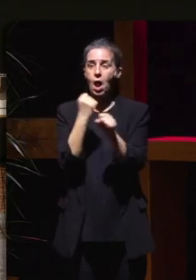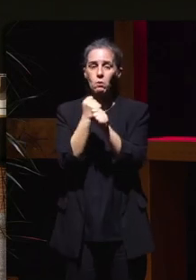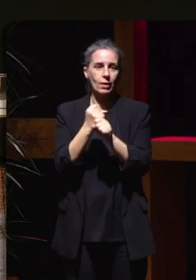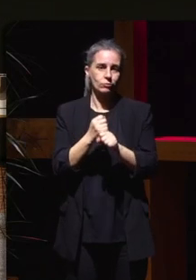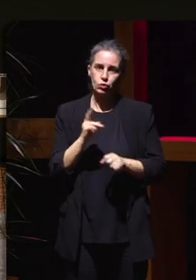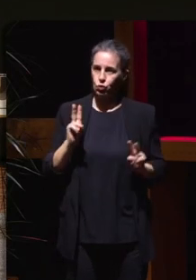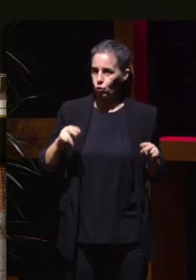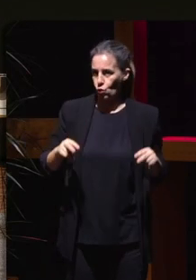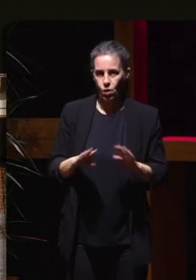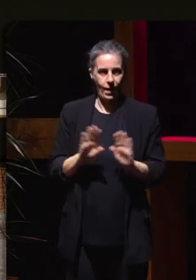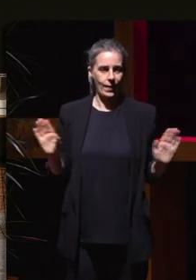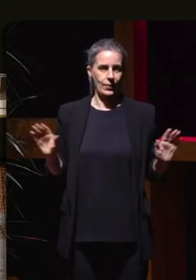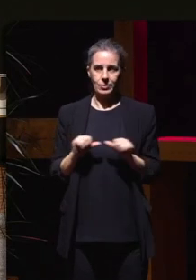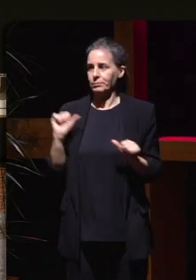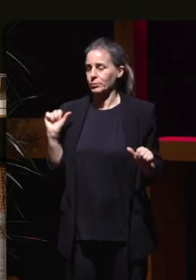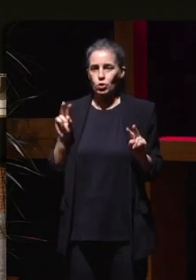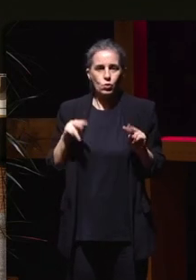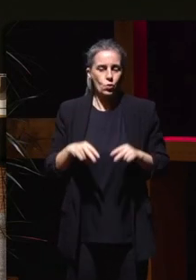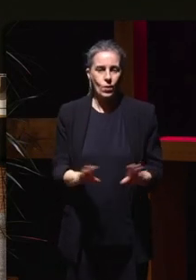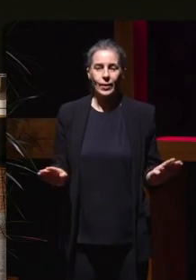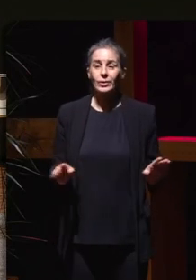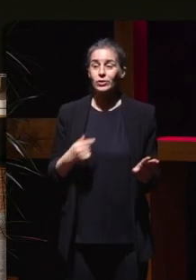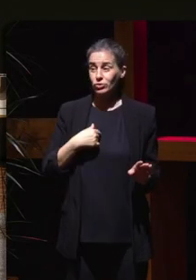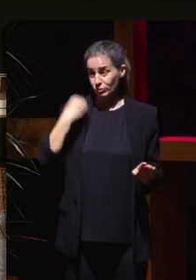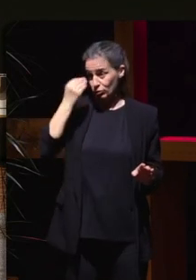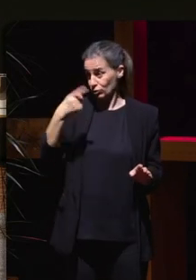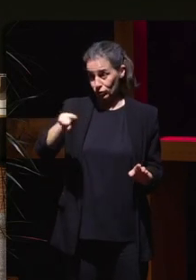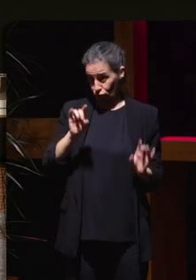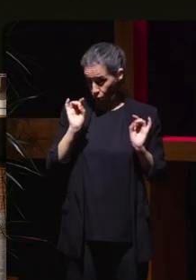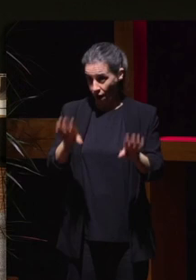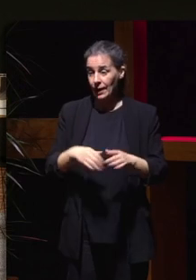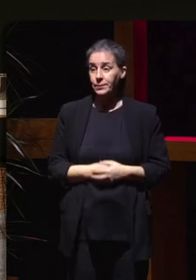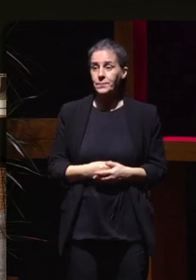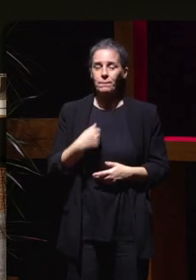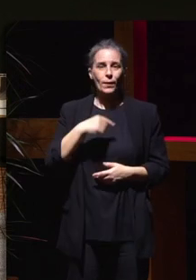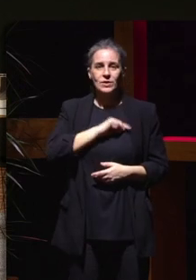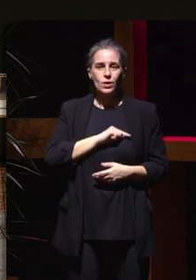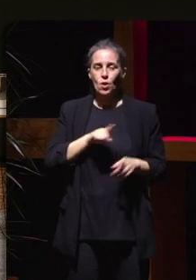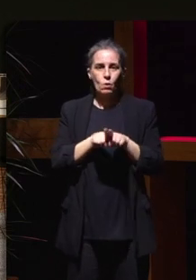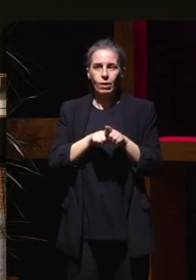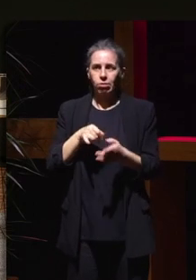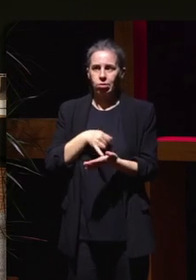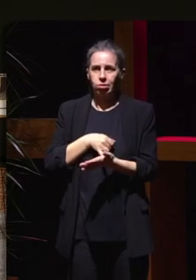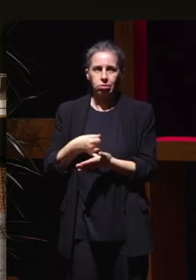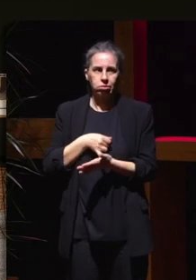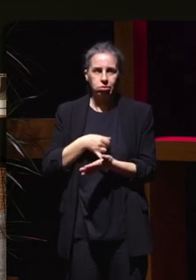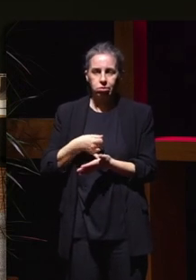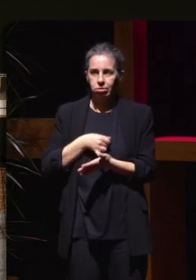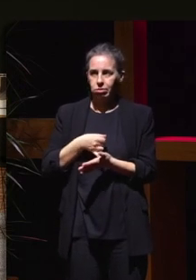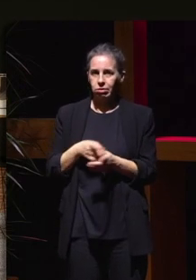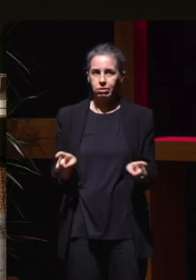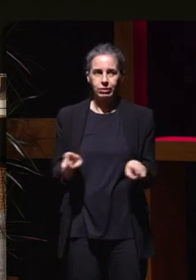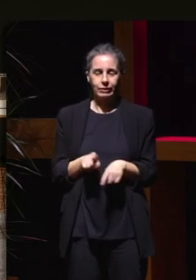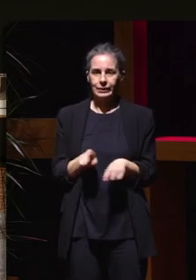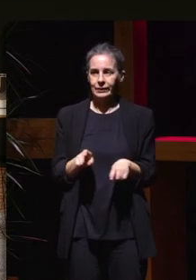eu nunca activen esto segura de que moitas de voz también nunca tibeta sensación de indefensión como en Aquel lugar